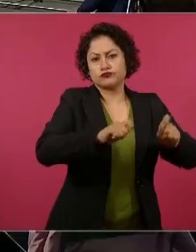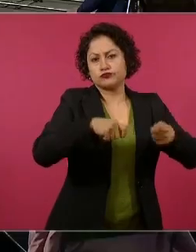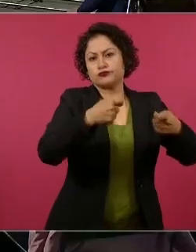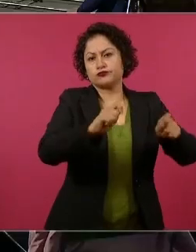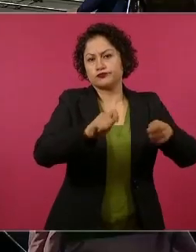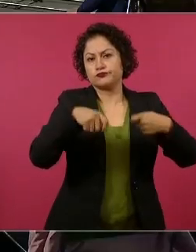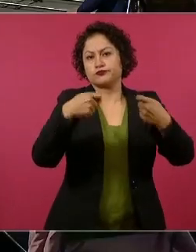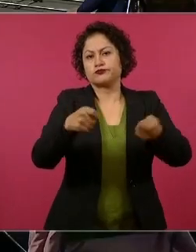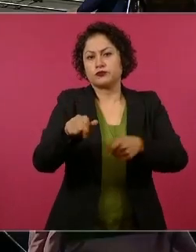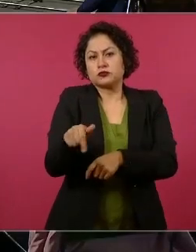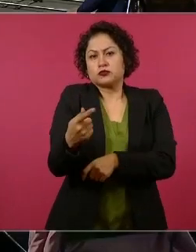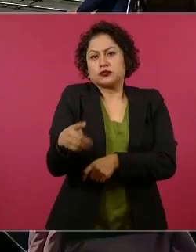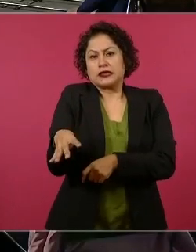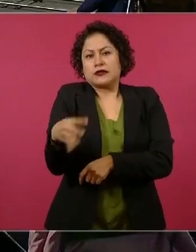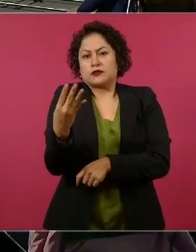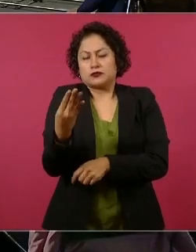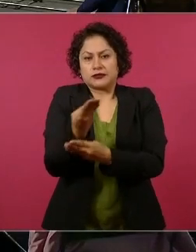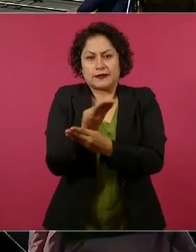Y